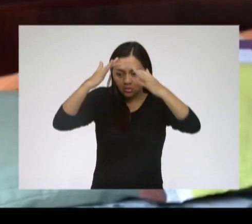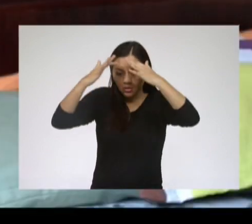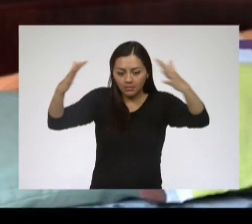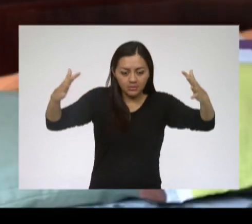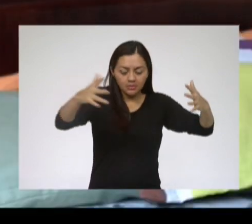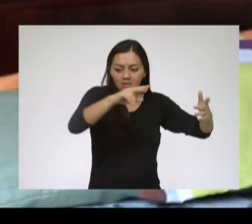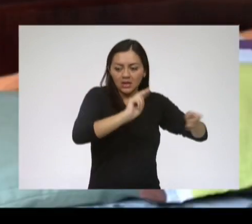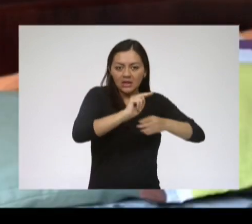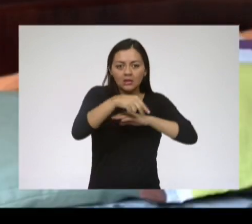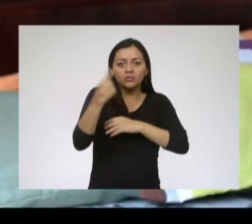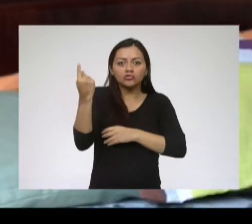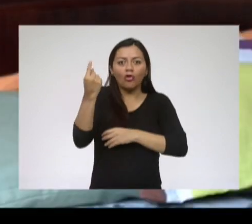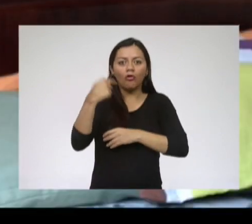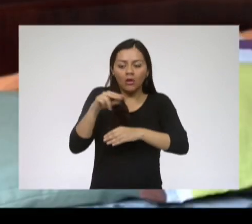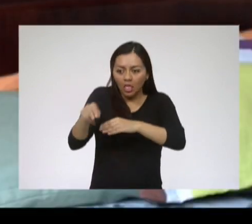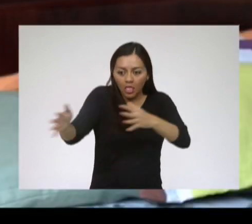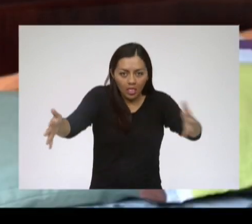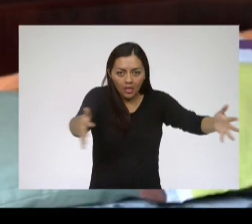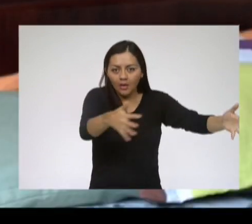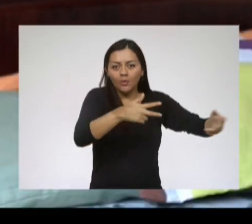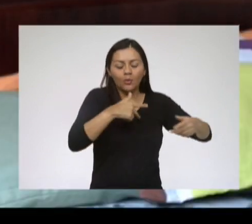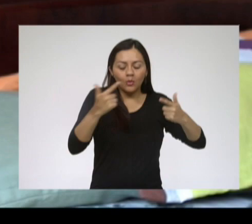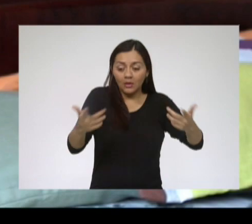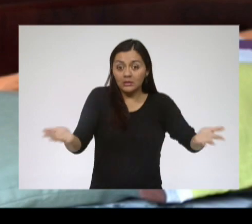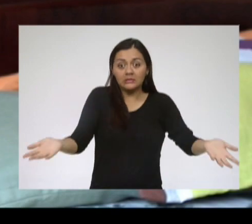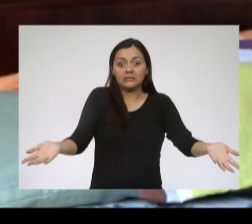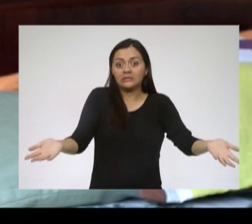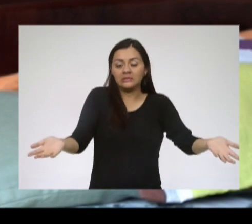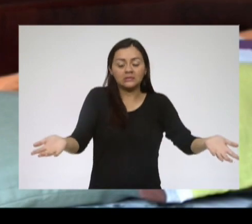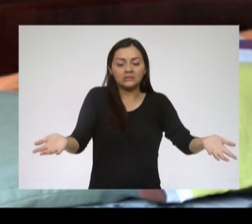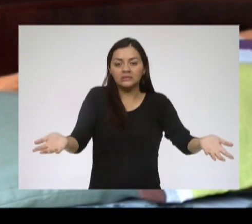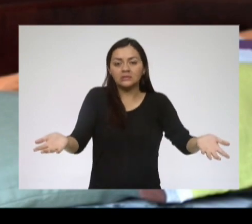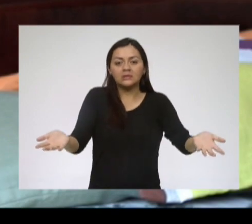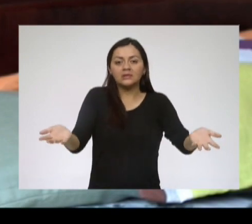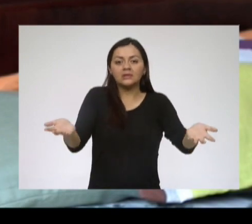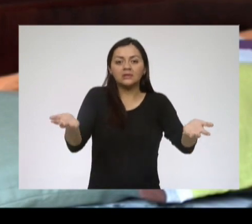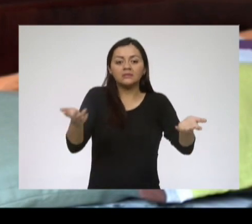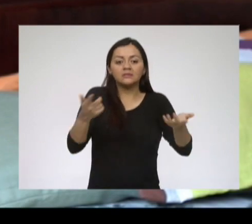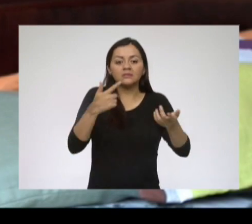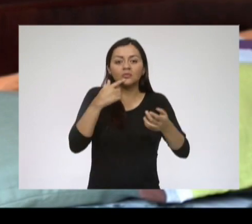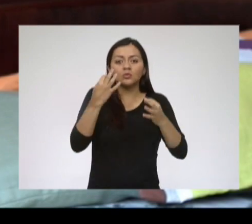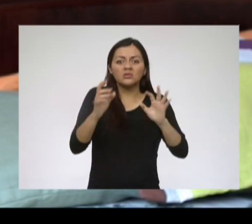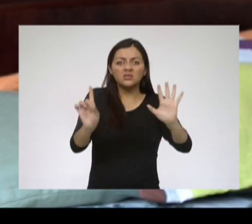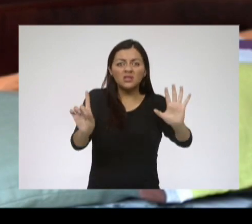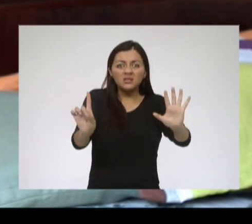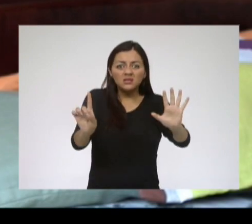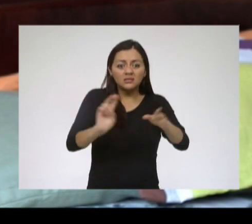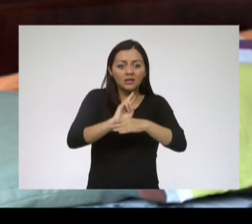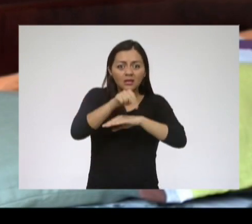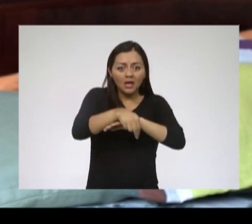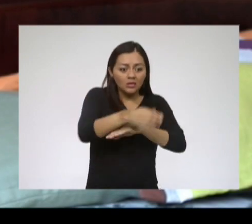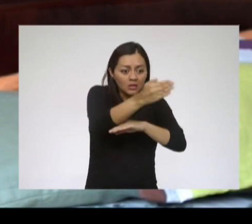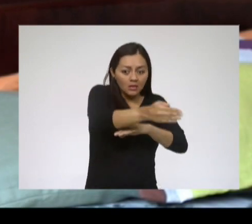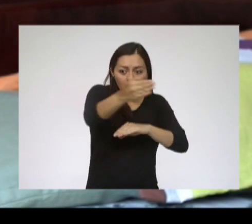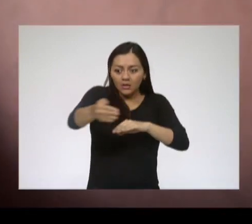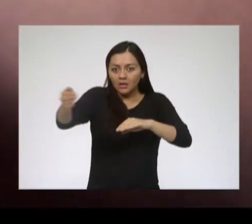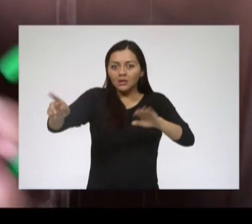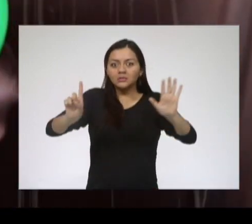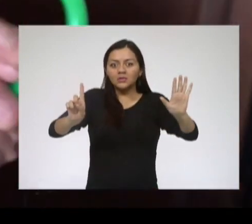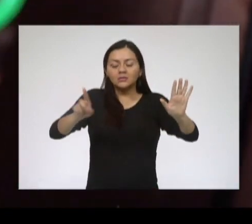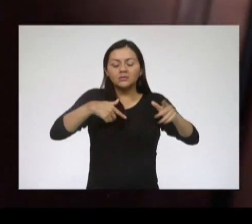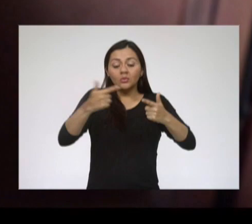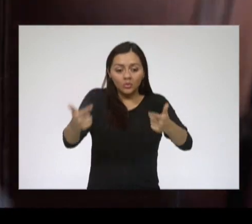solo a mis nietos, porque un tiempo me quedé con 6 nietos.